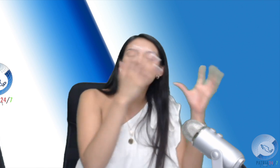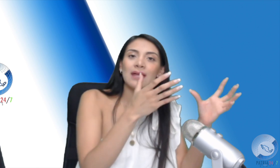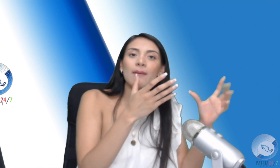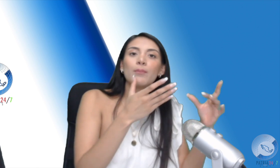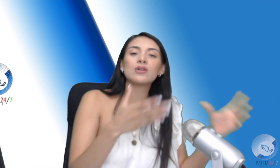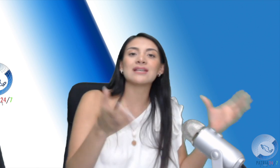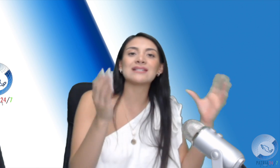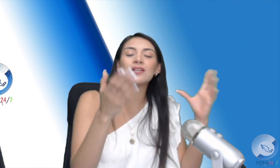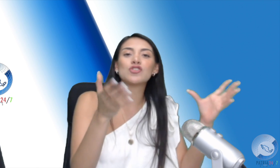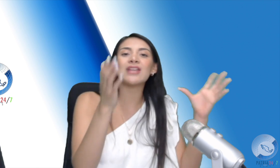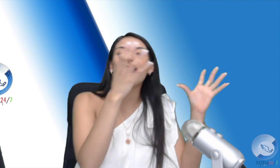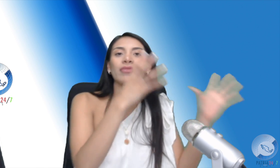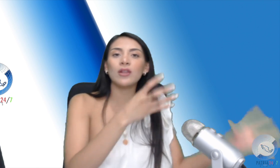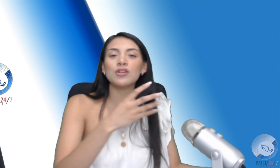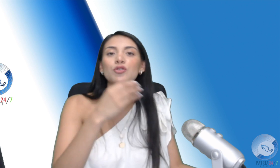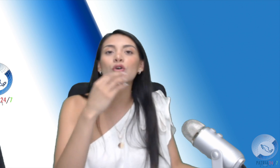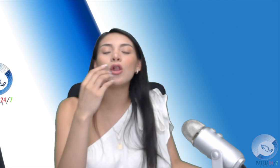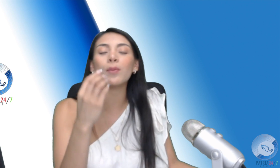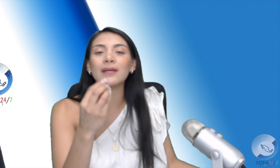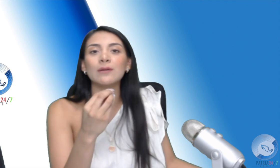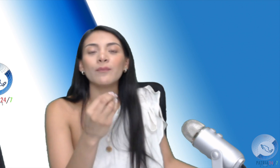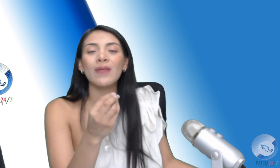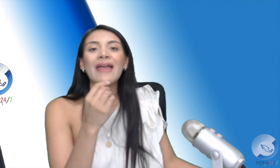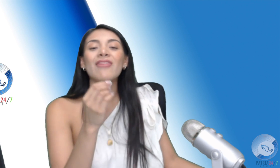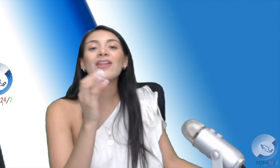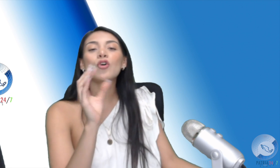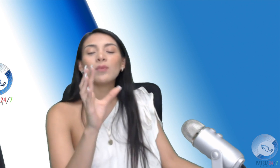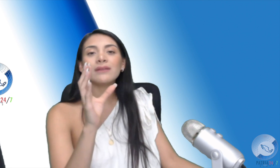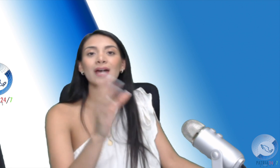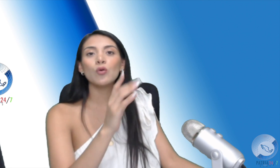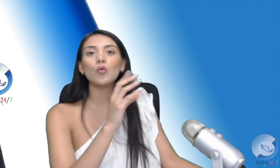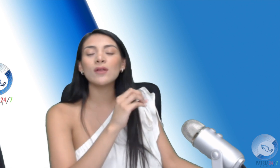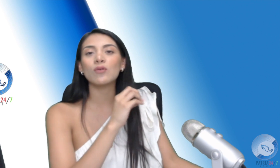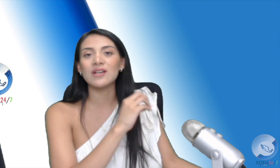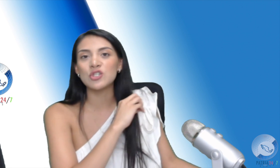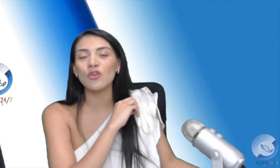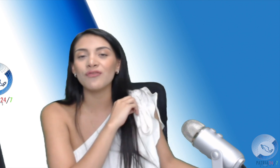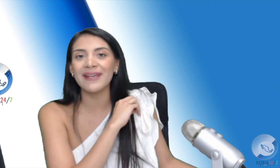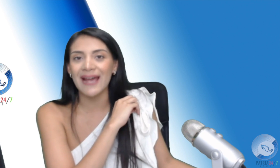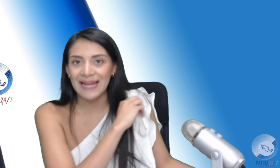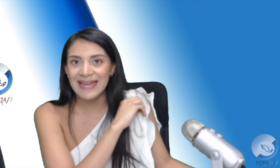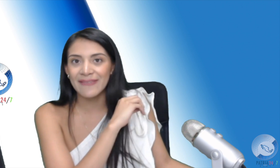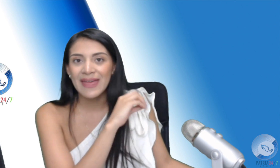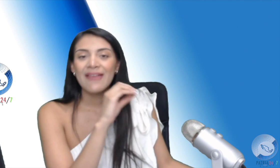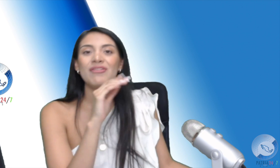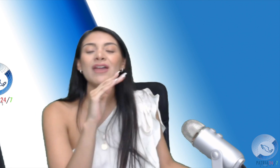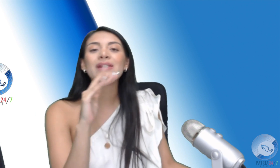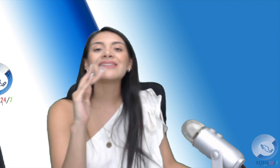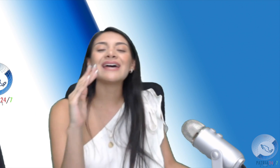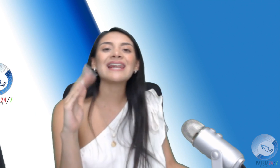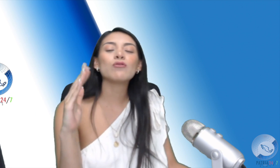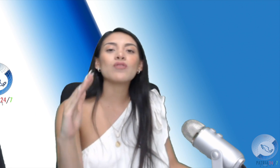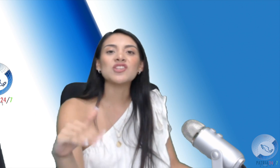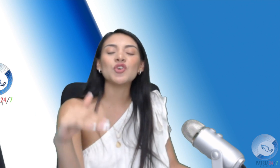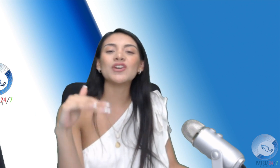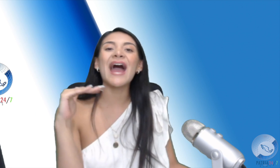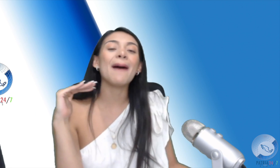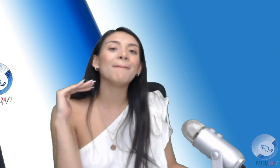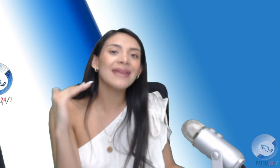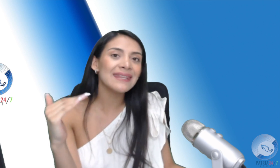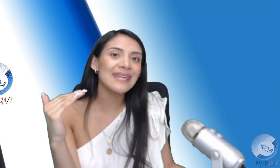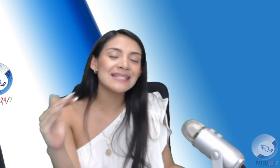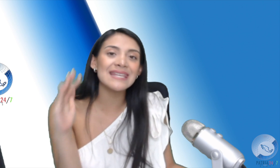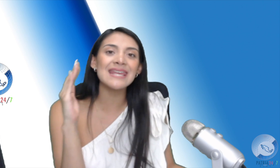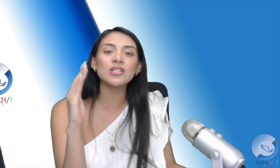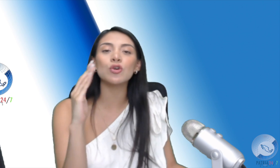sido implementada por sexenios anteriores con el objetivo de no brindar una educación de calid de brindar la educación